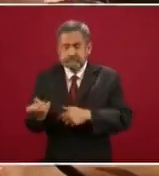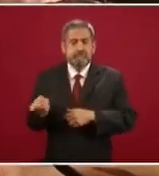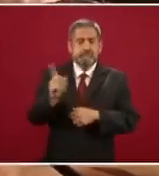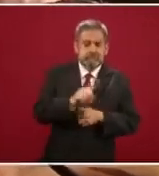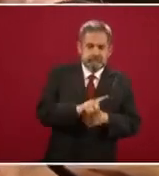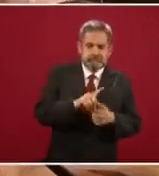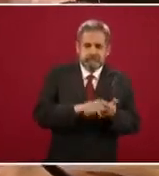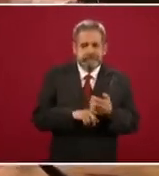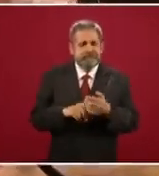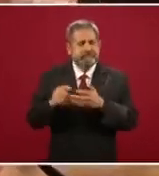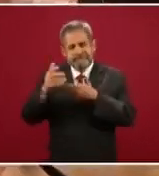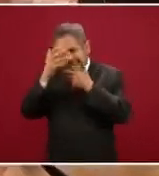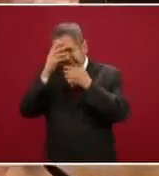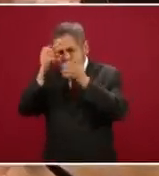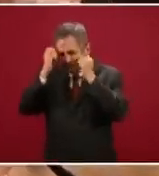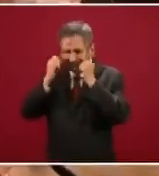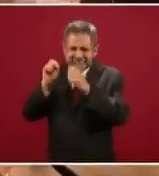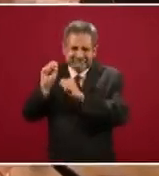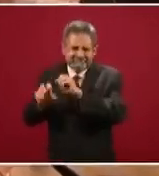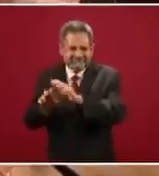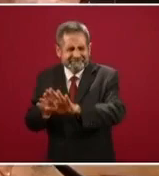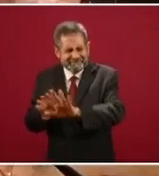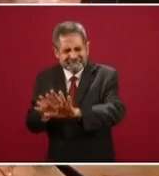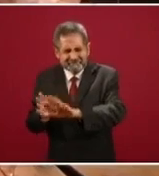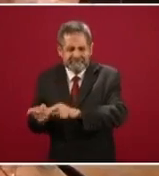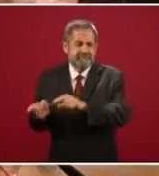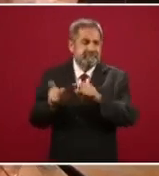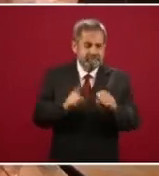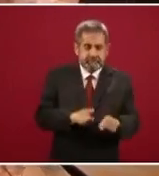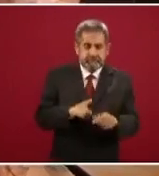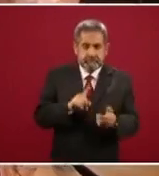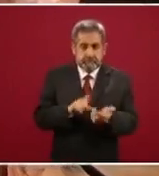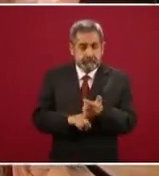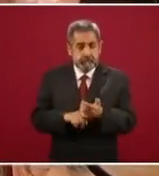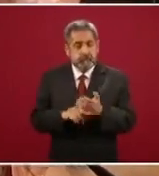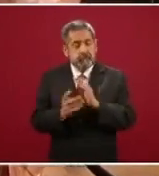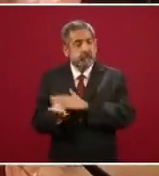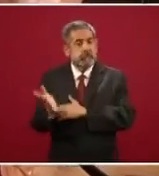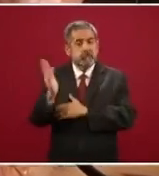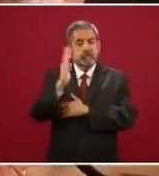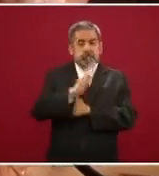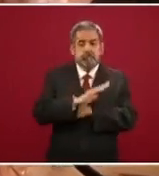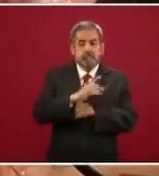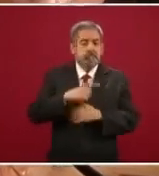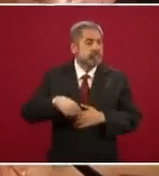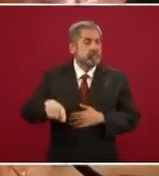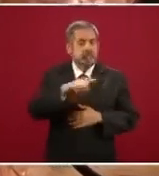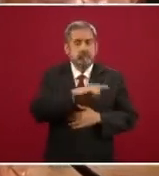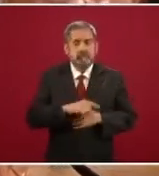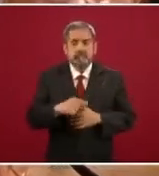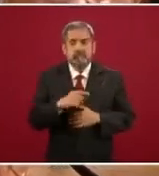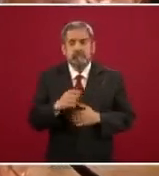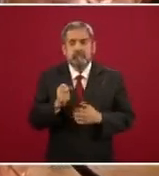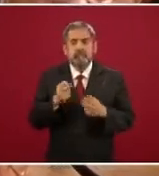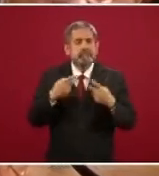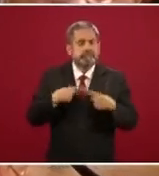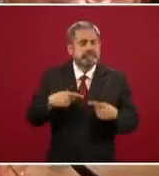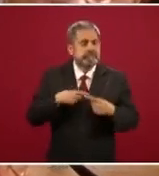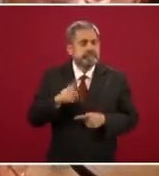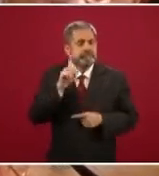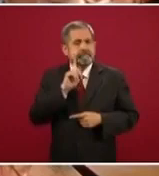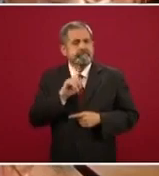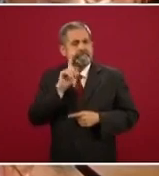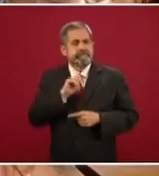las encapuchadas y los petardos, pero al paso del día, ya los feministas de última hora,